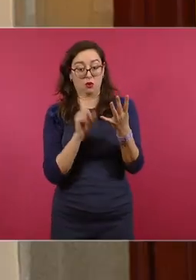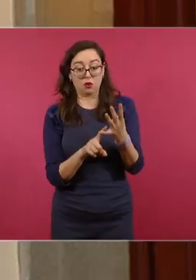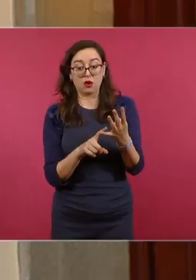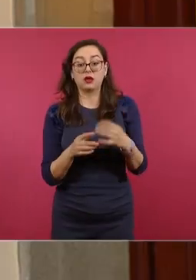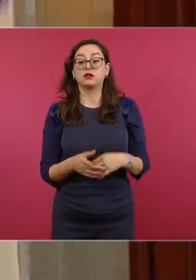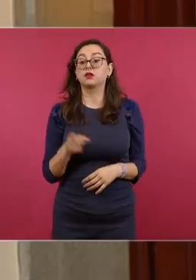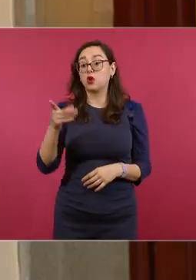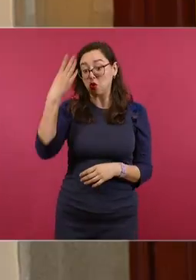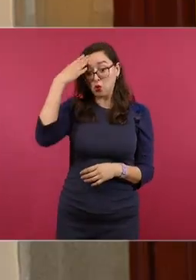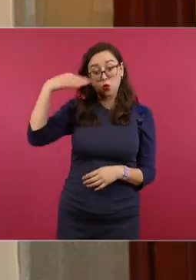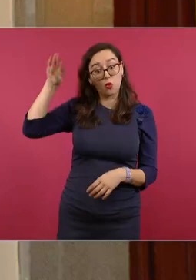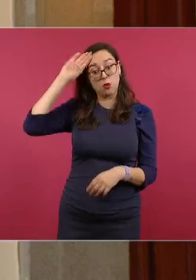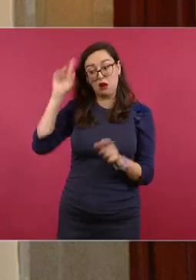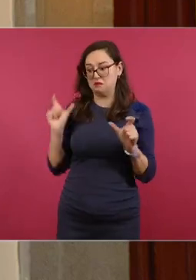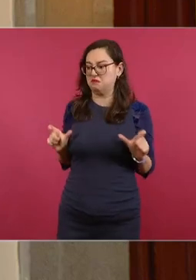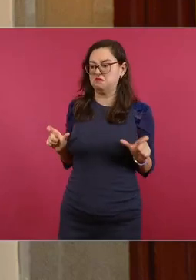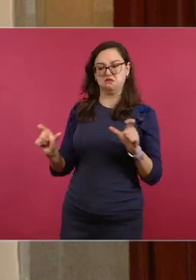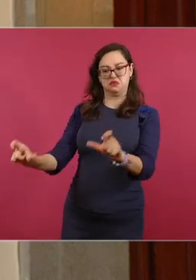el bloqueo a Cuba.